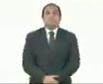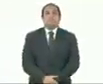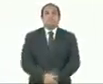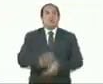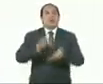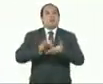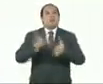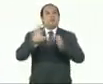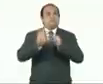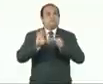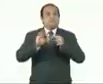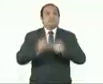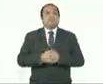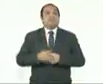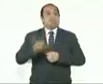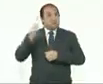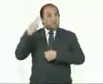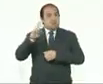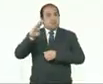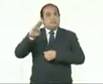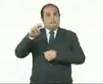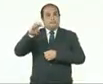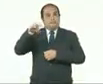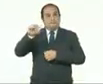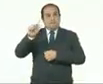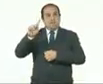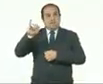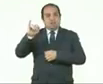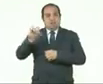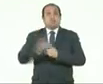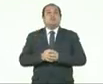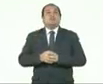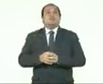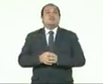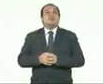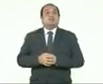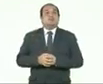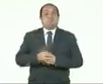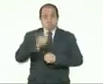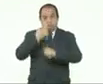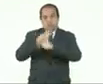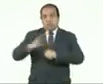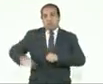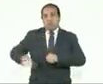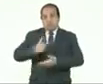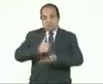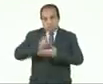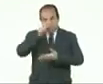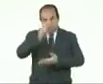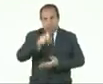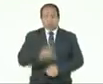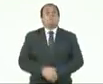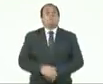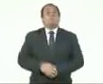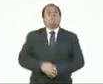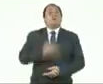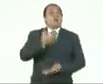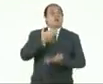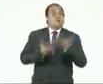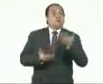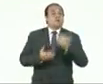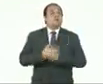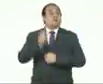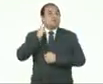Estimamos la intervención del maestro Martí Batres Guadarrama, secretario de Gobierno de nuestra ciudad. Y a continuación, damas y